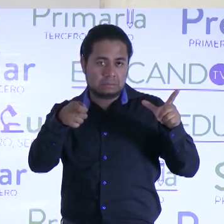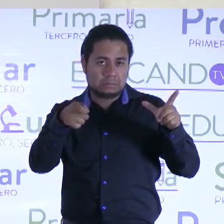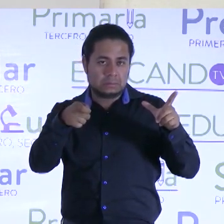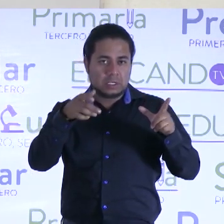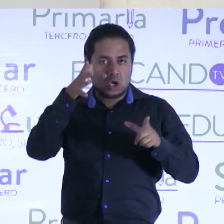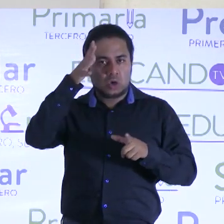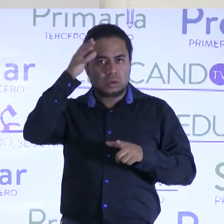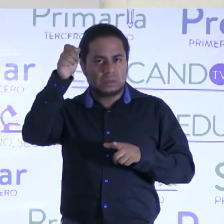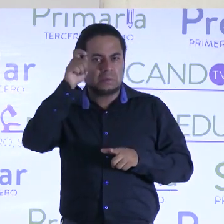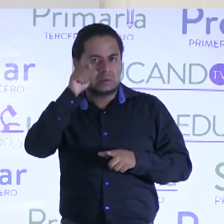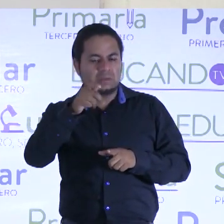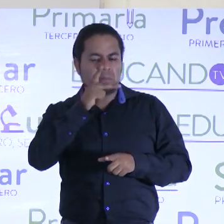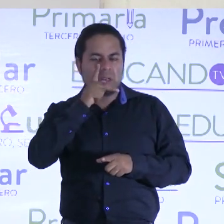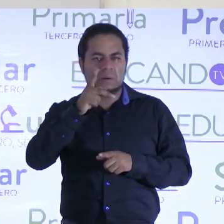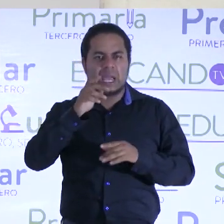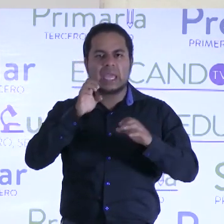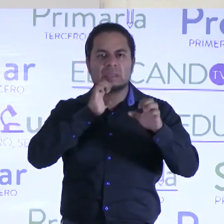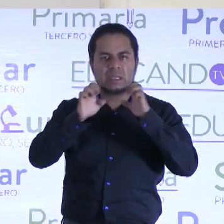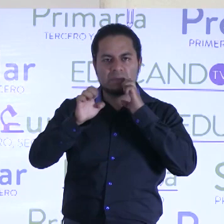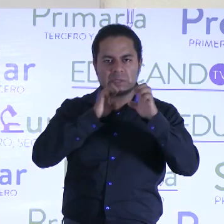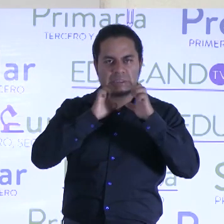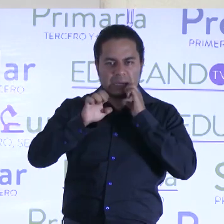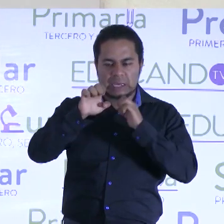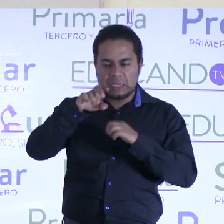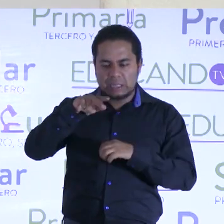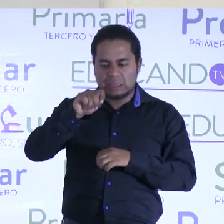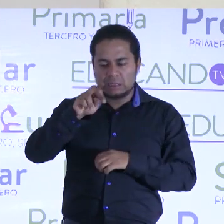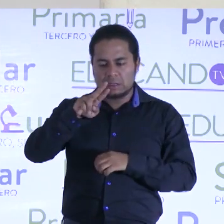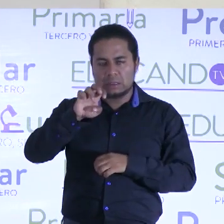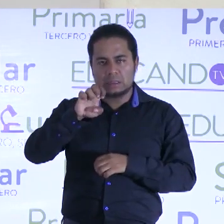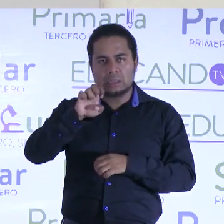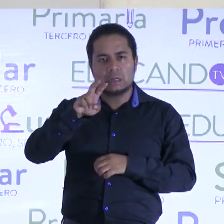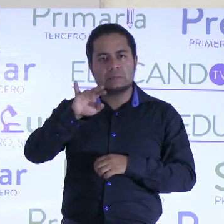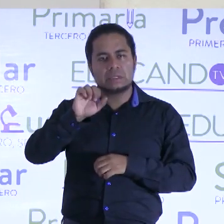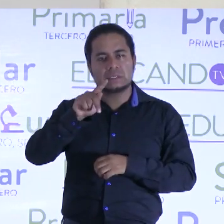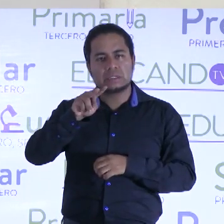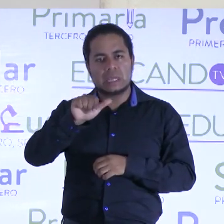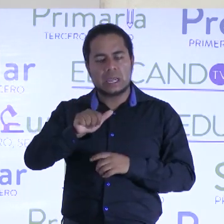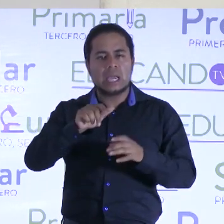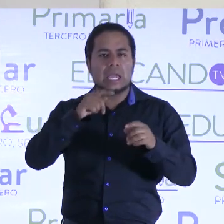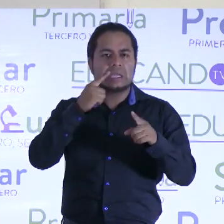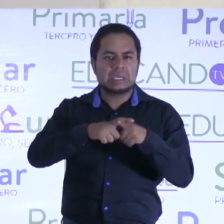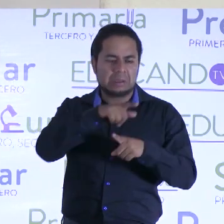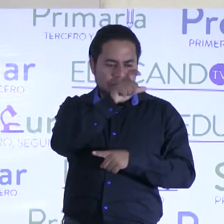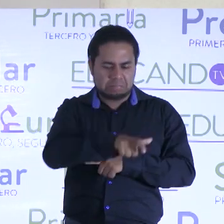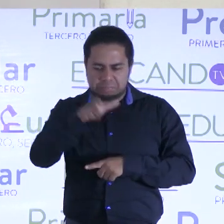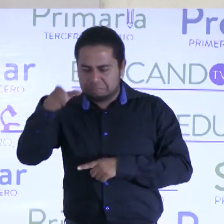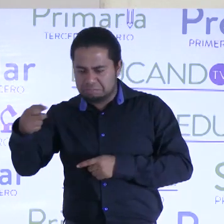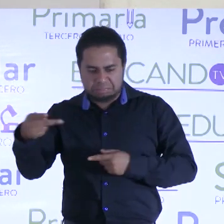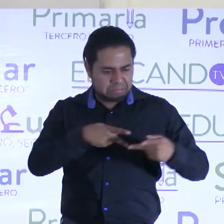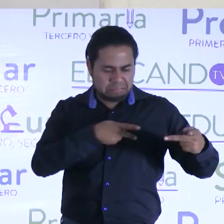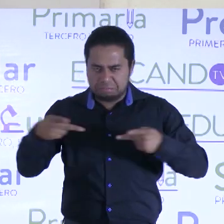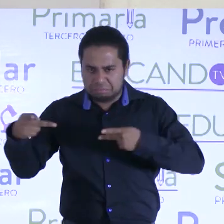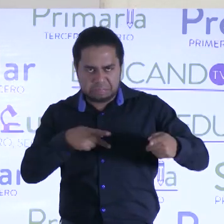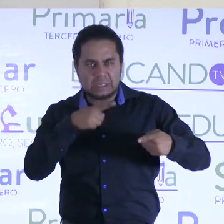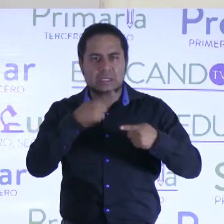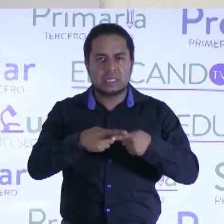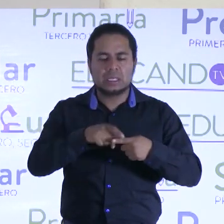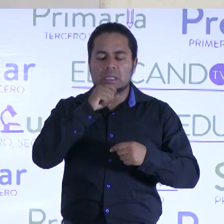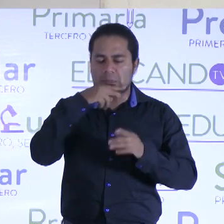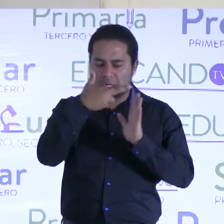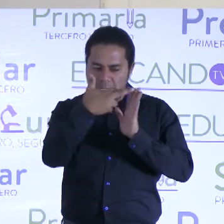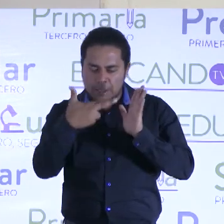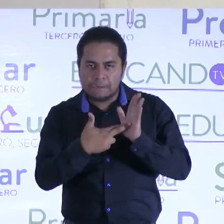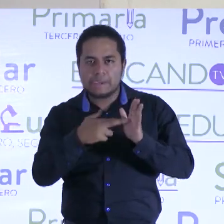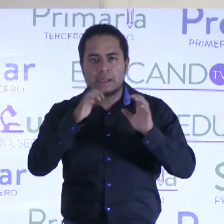el concepto de entrevista, lo que es los participantes de la entrevista, las reglas de la